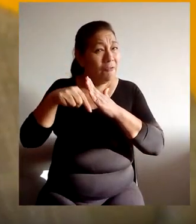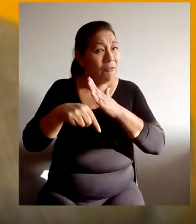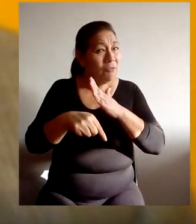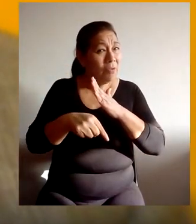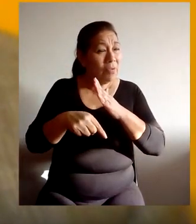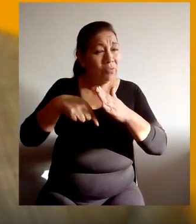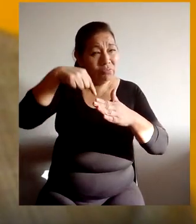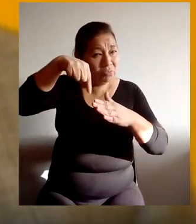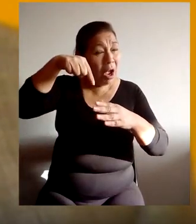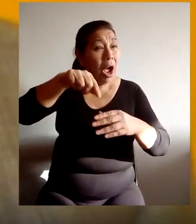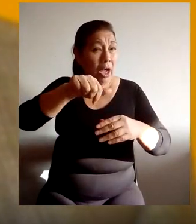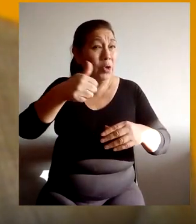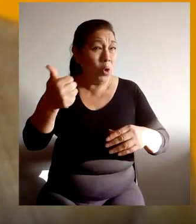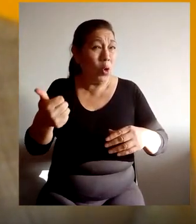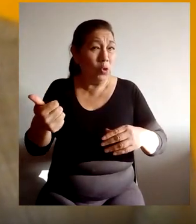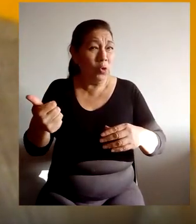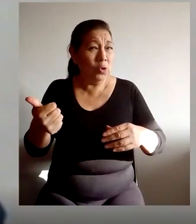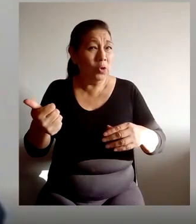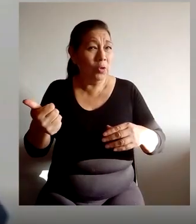ruido?